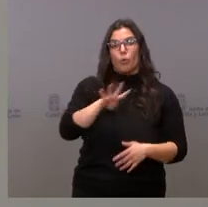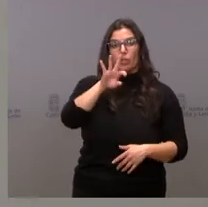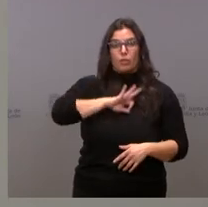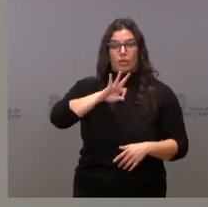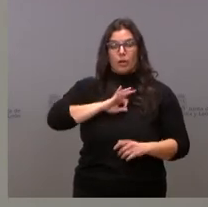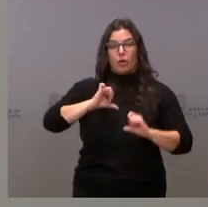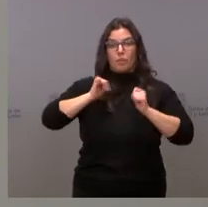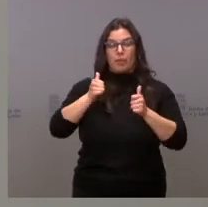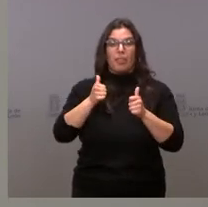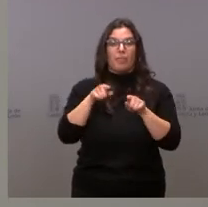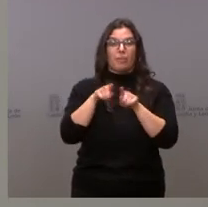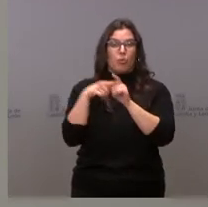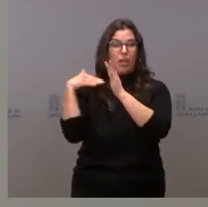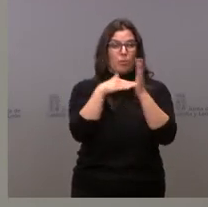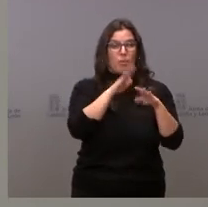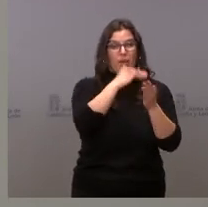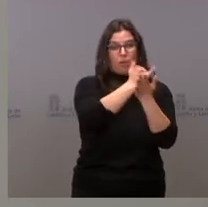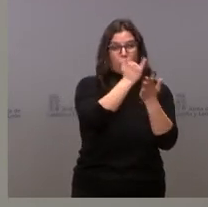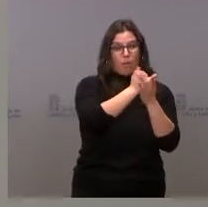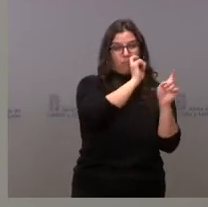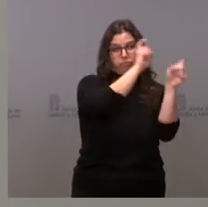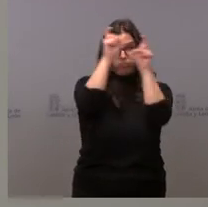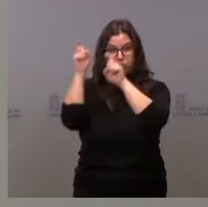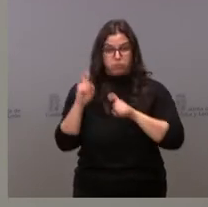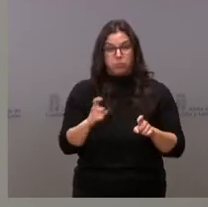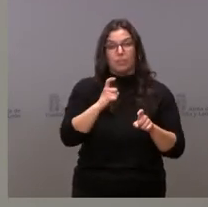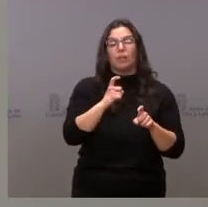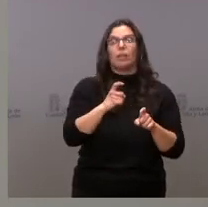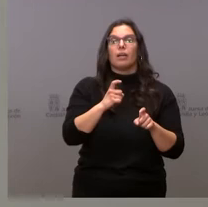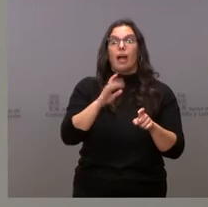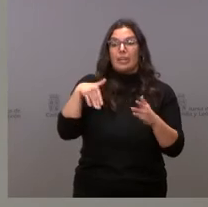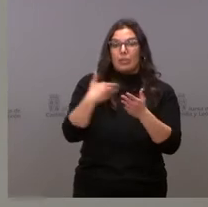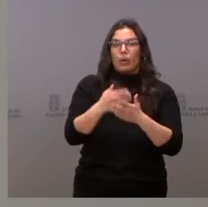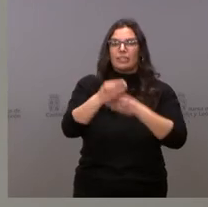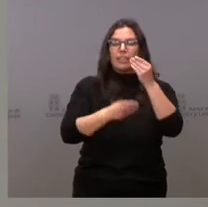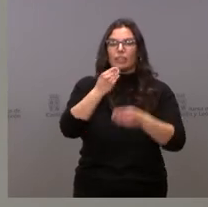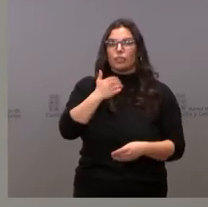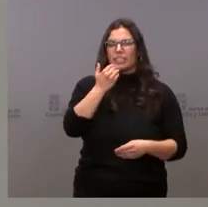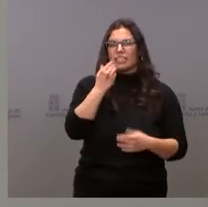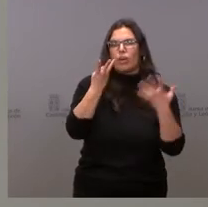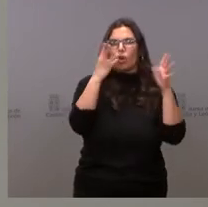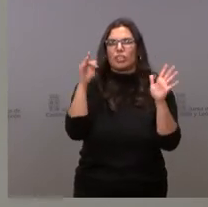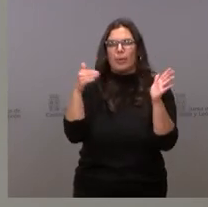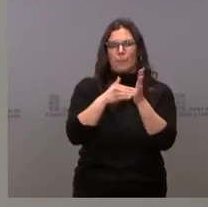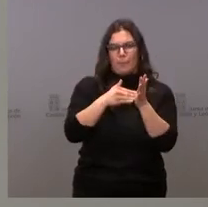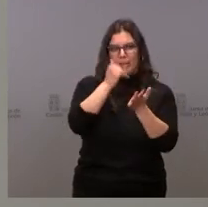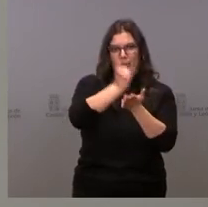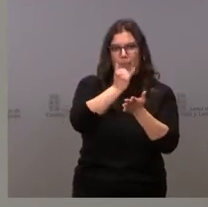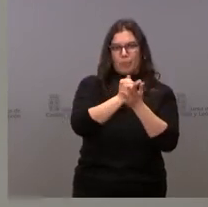unidades móviles para la realización de test de antígenos y hasta el día de ayer hemos realizado prácticamente 80 mil 379